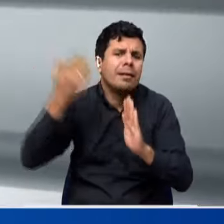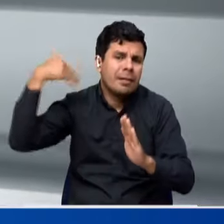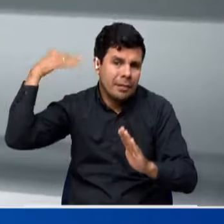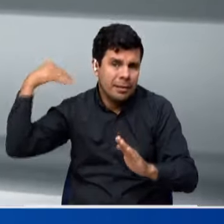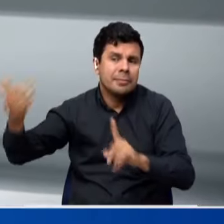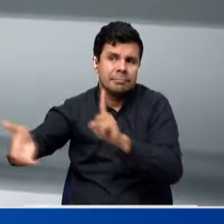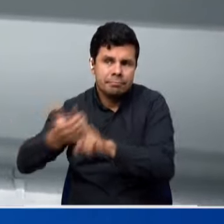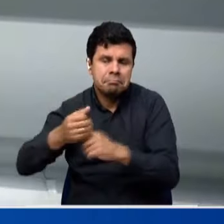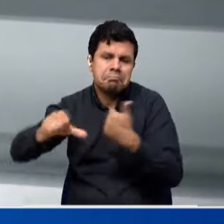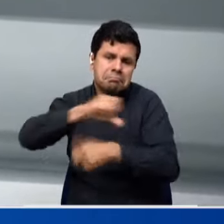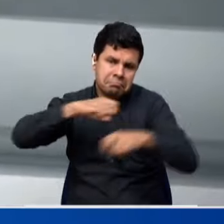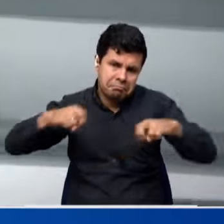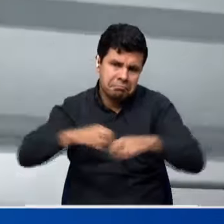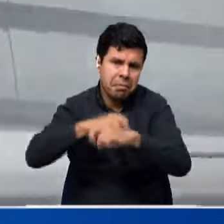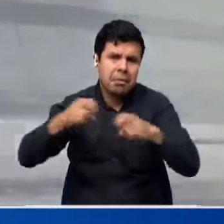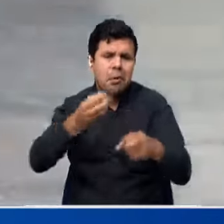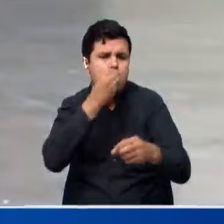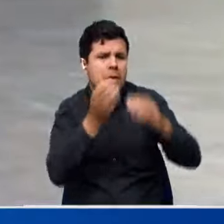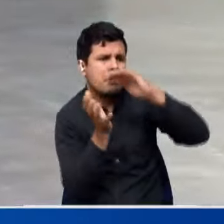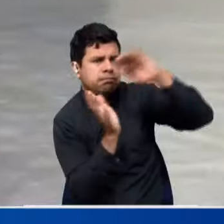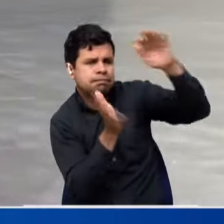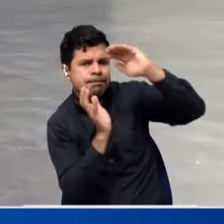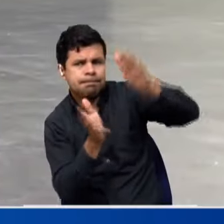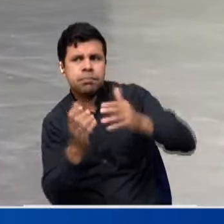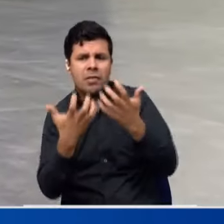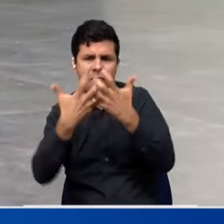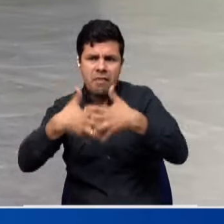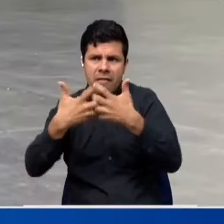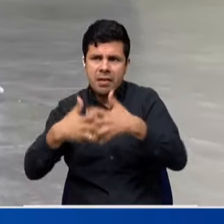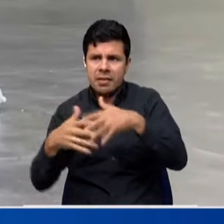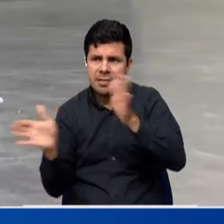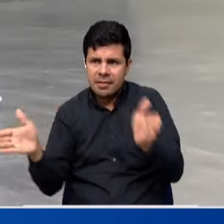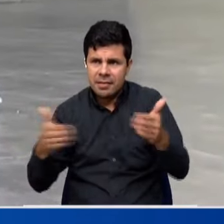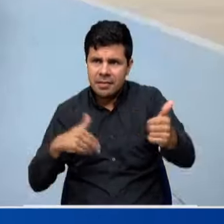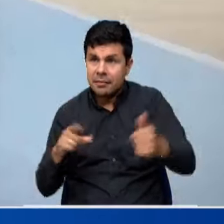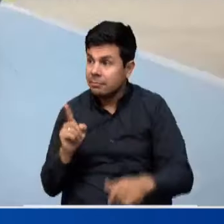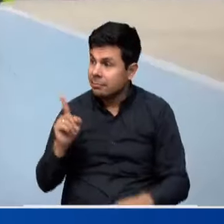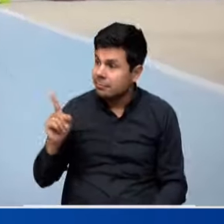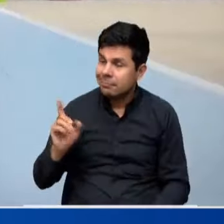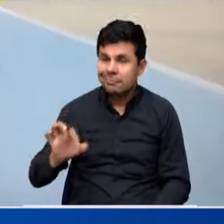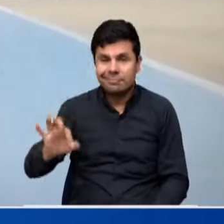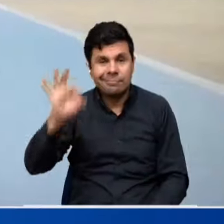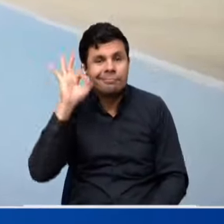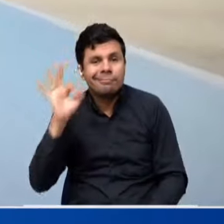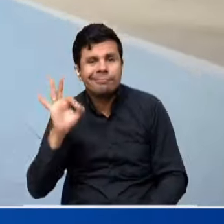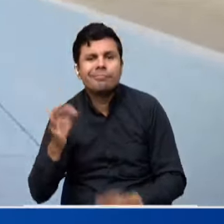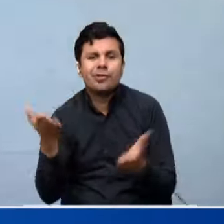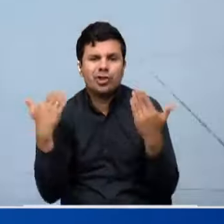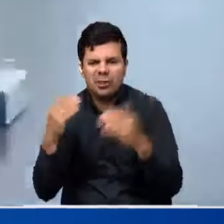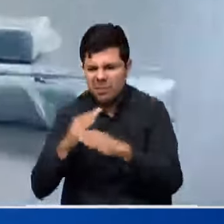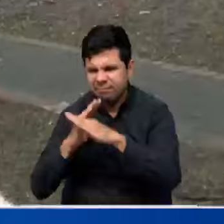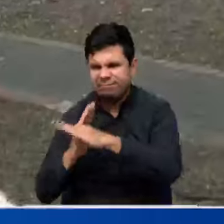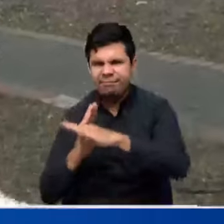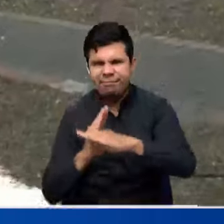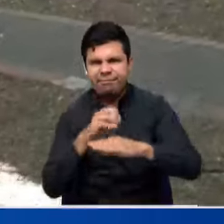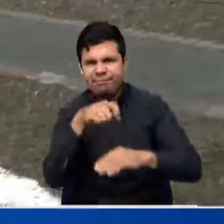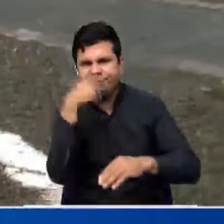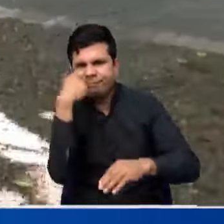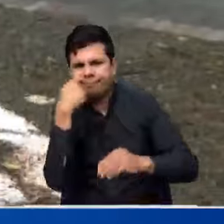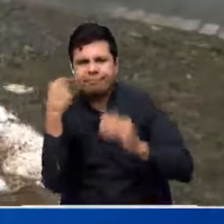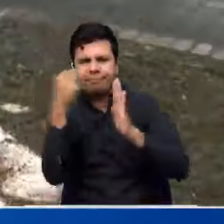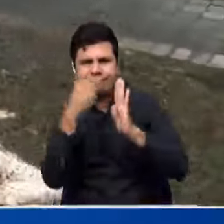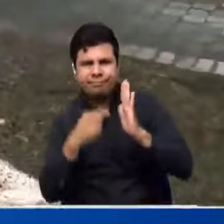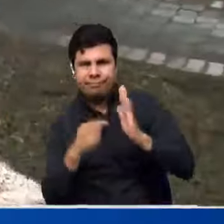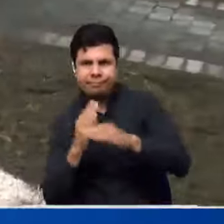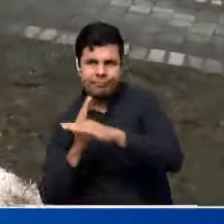como parques, centros de abastos y empresas de transporte, logrando dar aún más control al tráfico de estas sustancias, aunque para